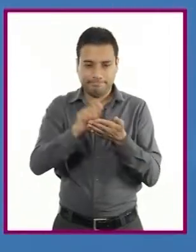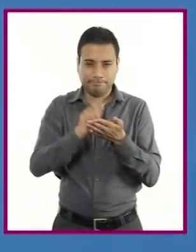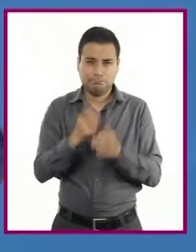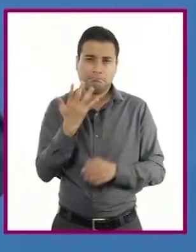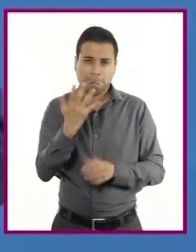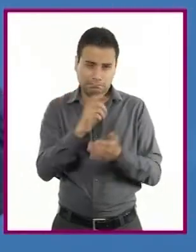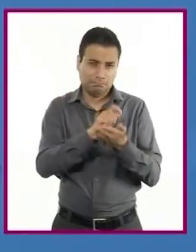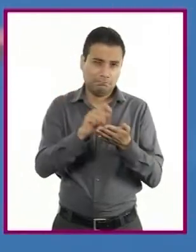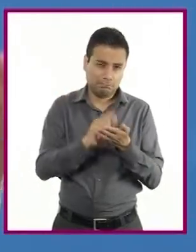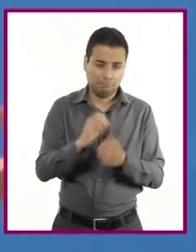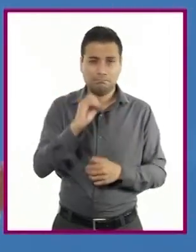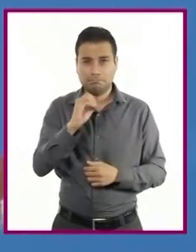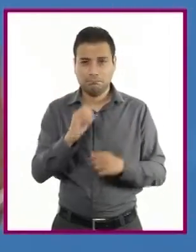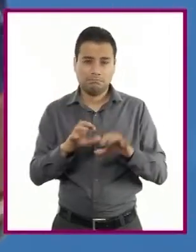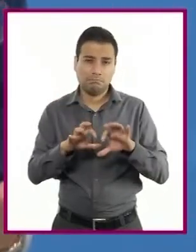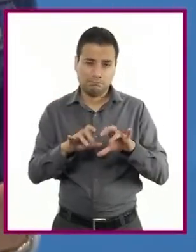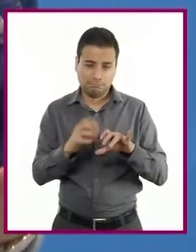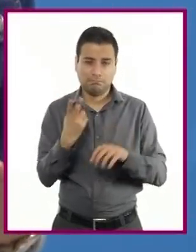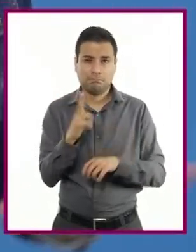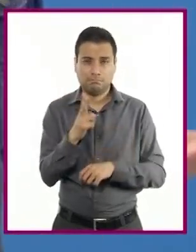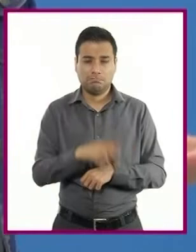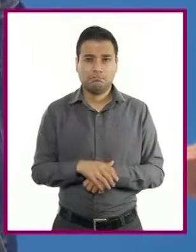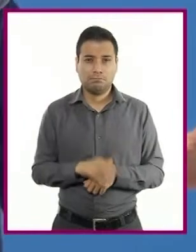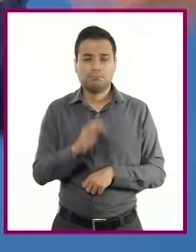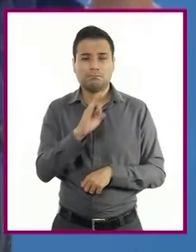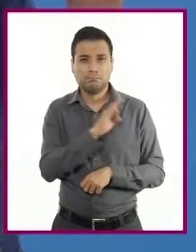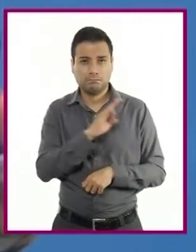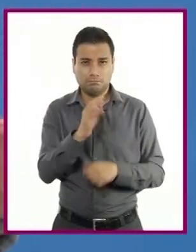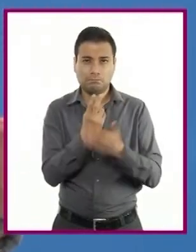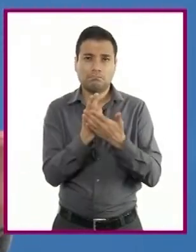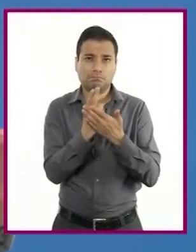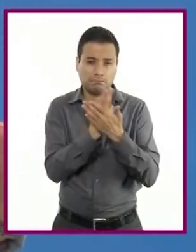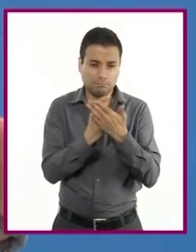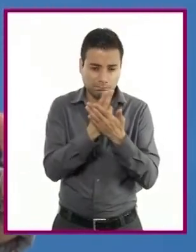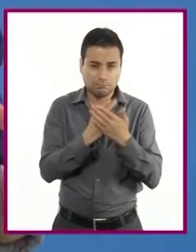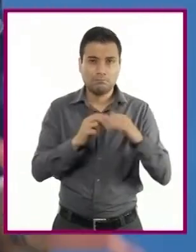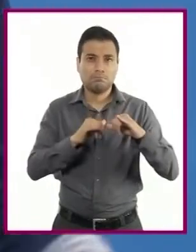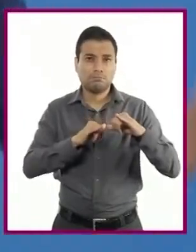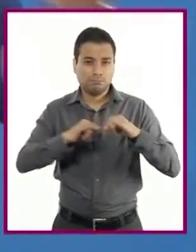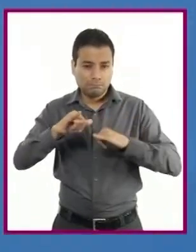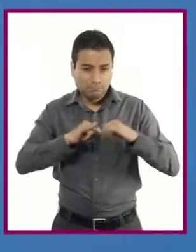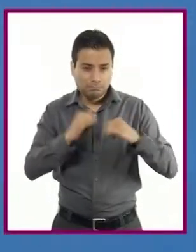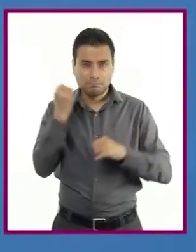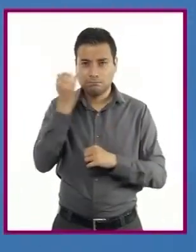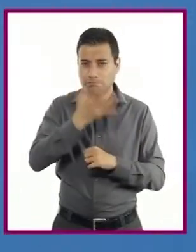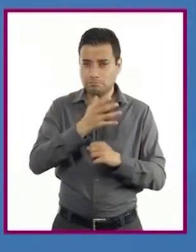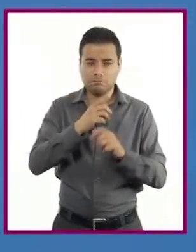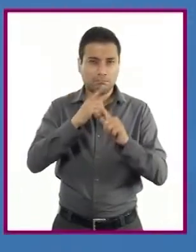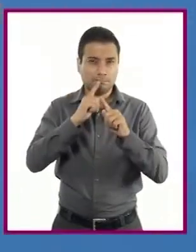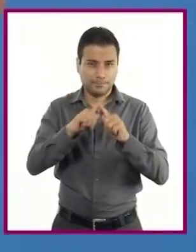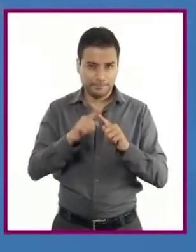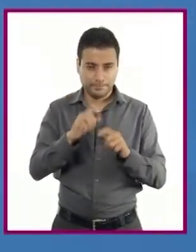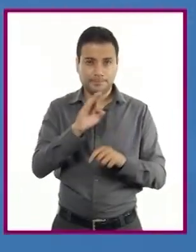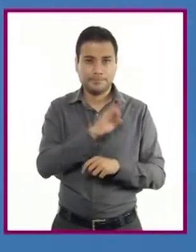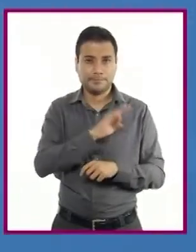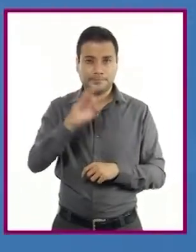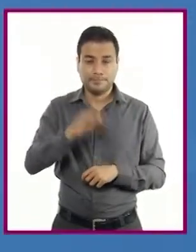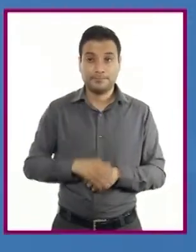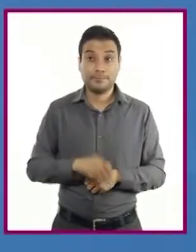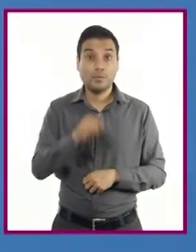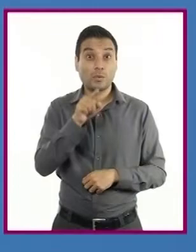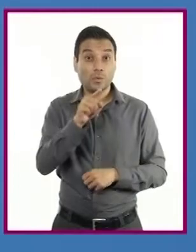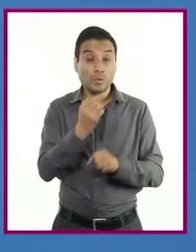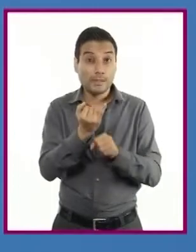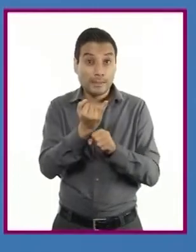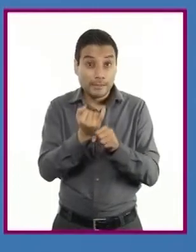o a computadora. Pueden apoyarse con dibujos, mapas e imágenes de internet. Recuerden que un trabajo de investigación